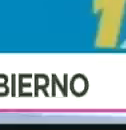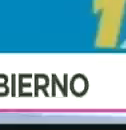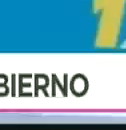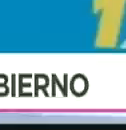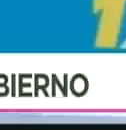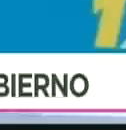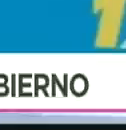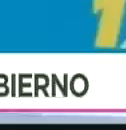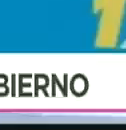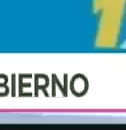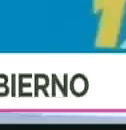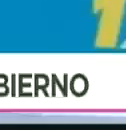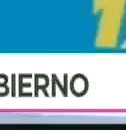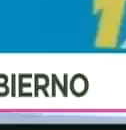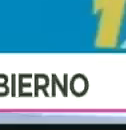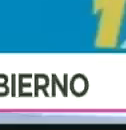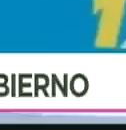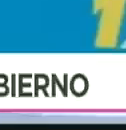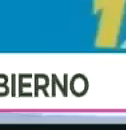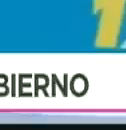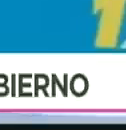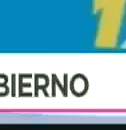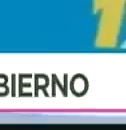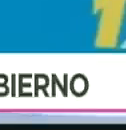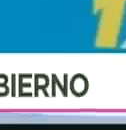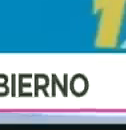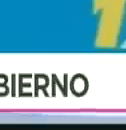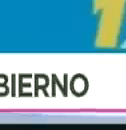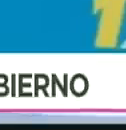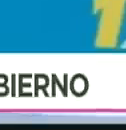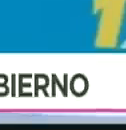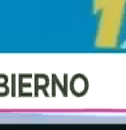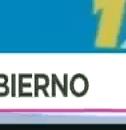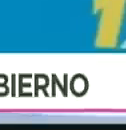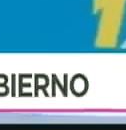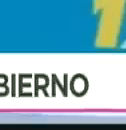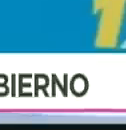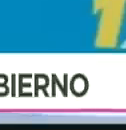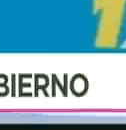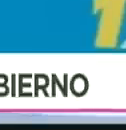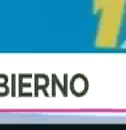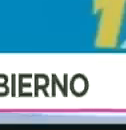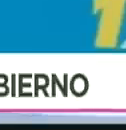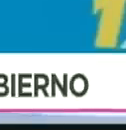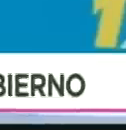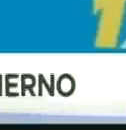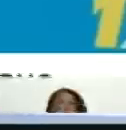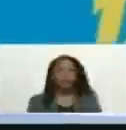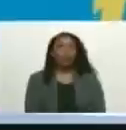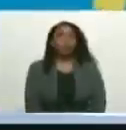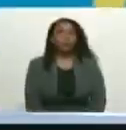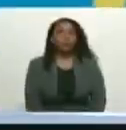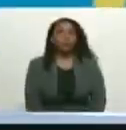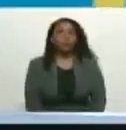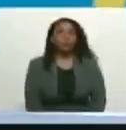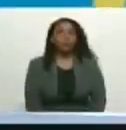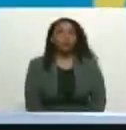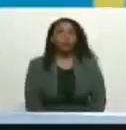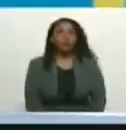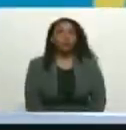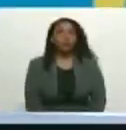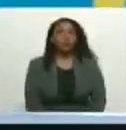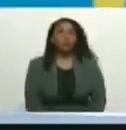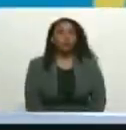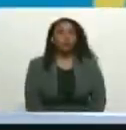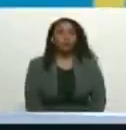las comunidades en el 1x10, yo dije, fíjense ustedes, si el 1x10 ha sido